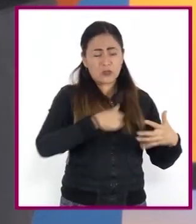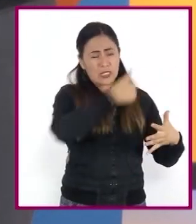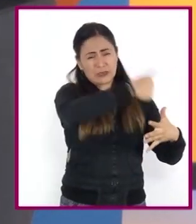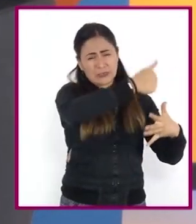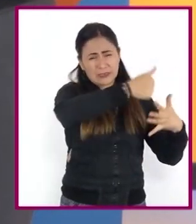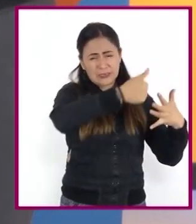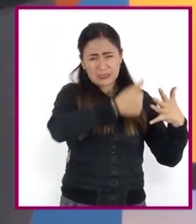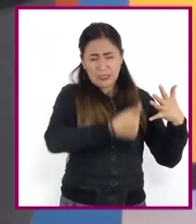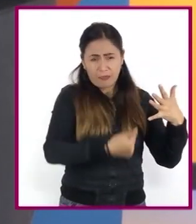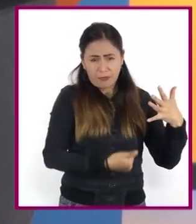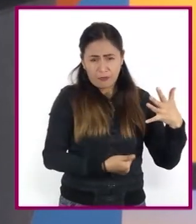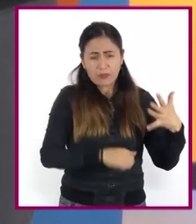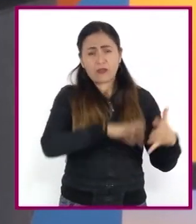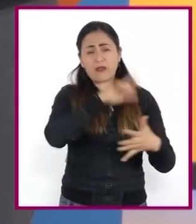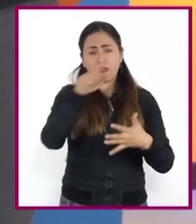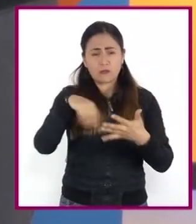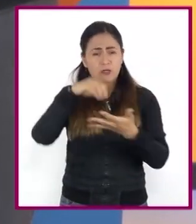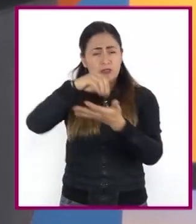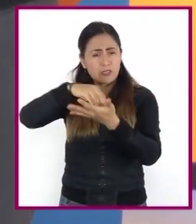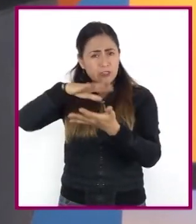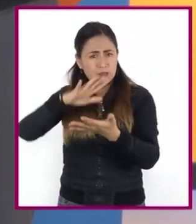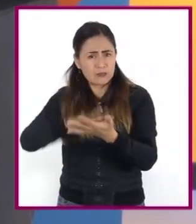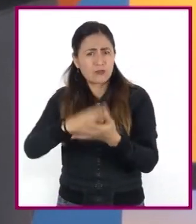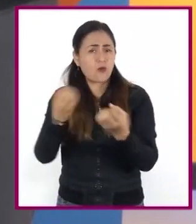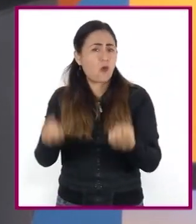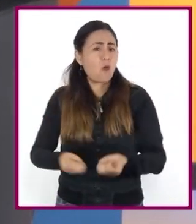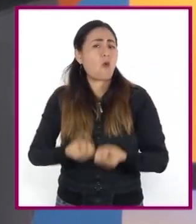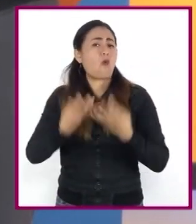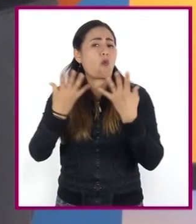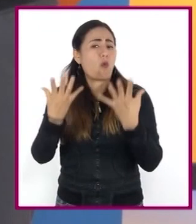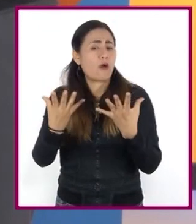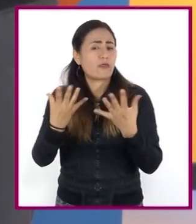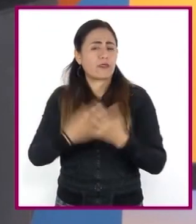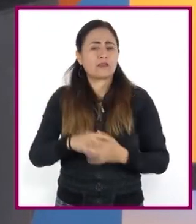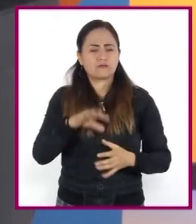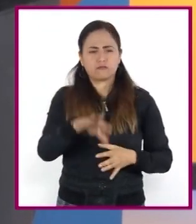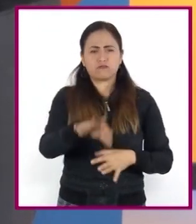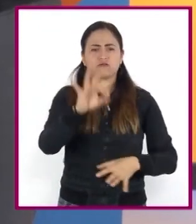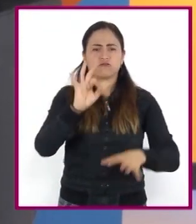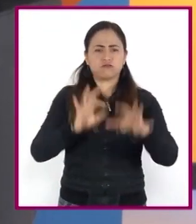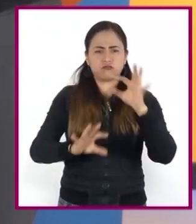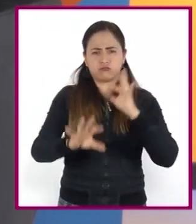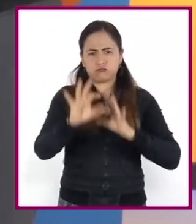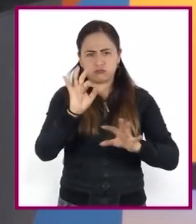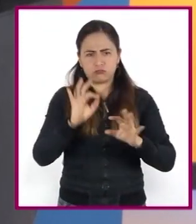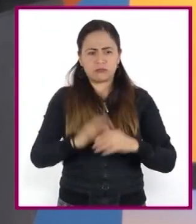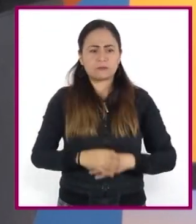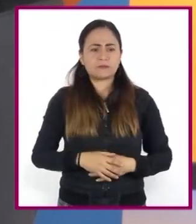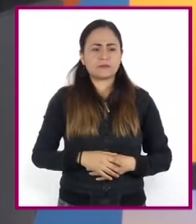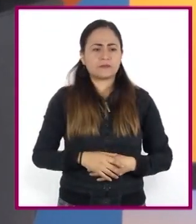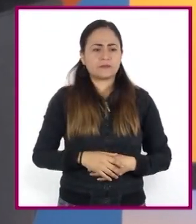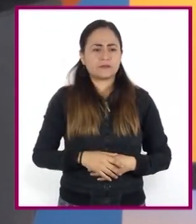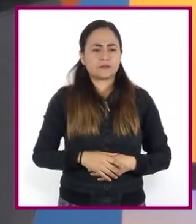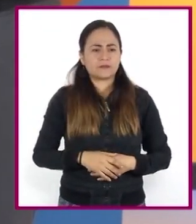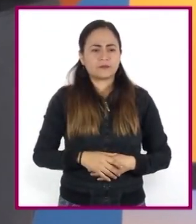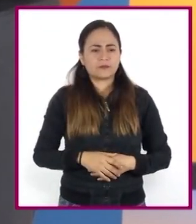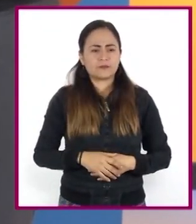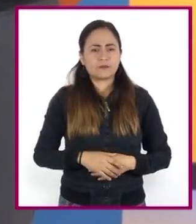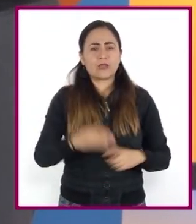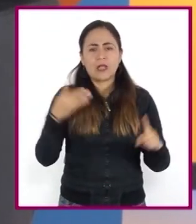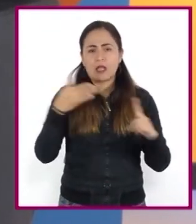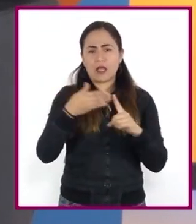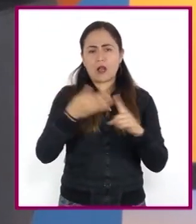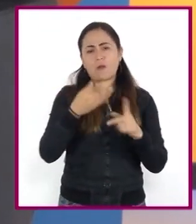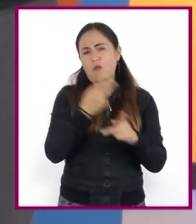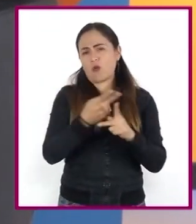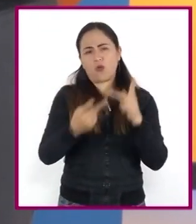encuestadas, registrando la frecuencia absoluta con que eligieron cada una de las categorías, refiriéndose al producto